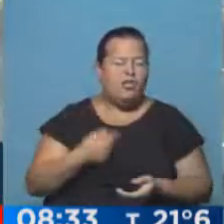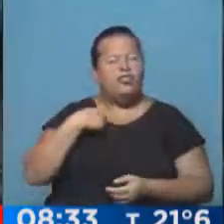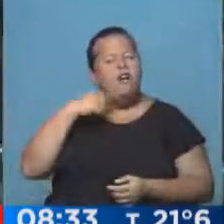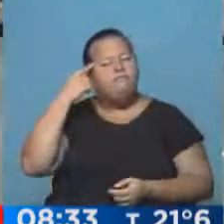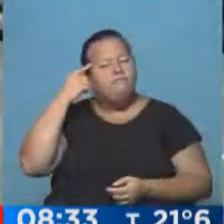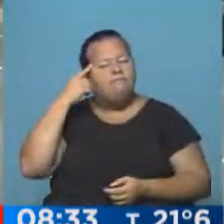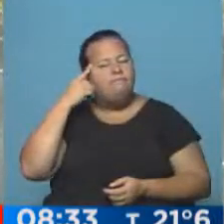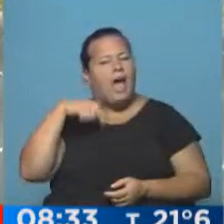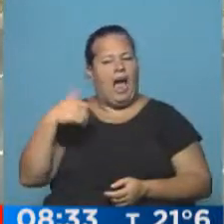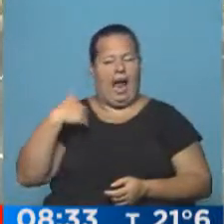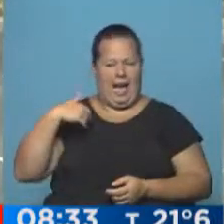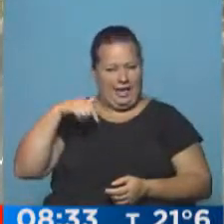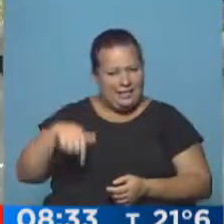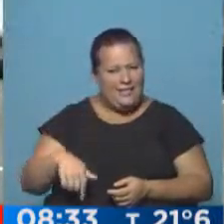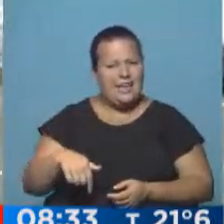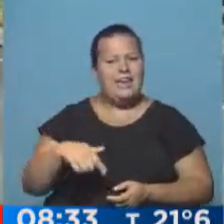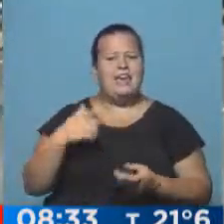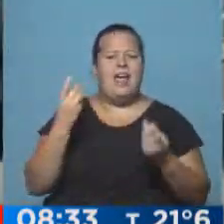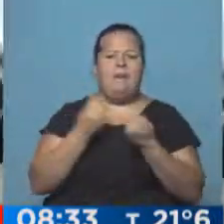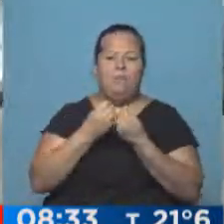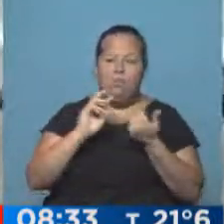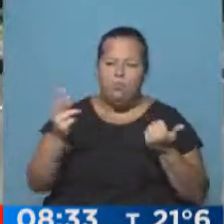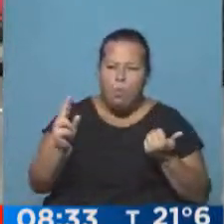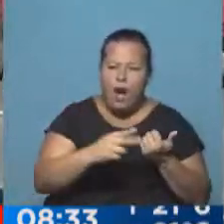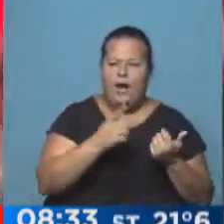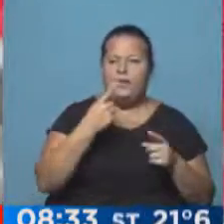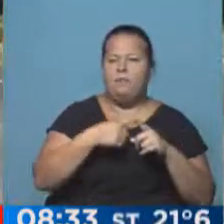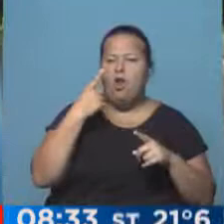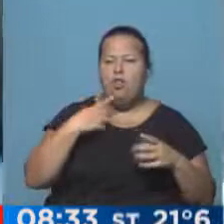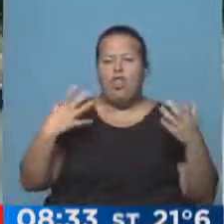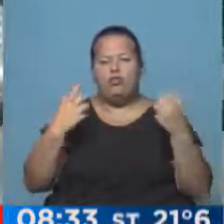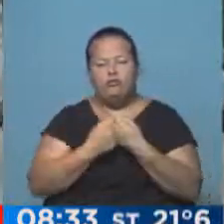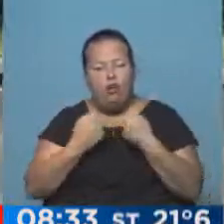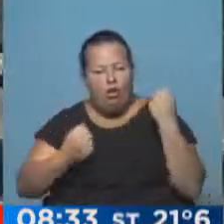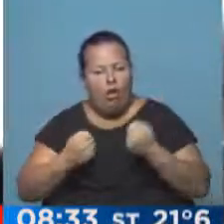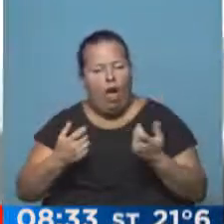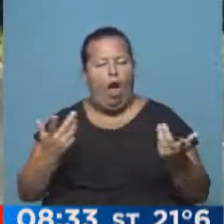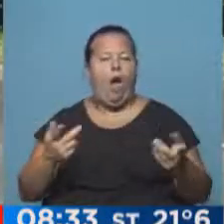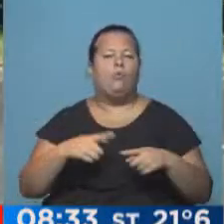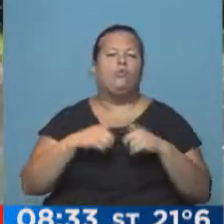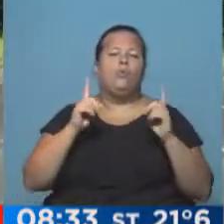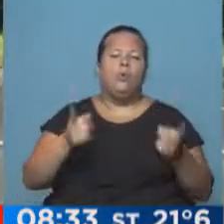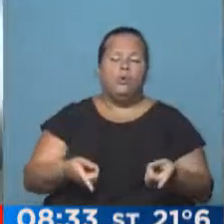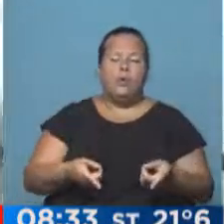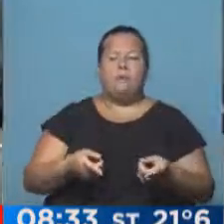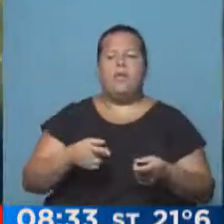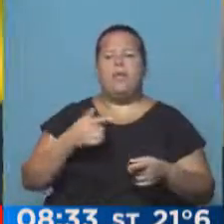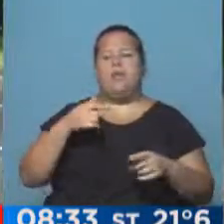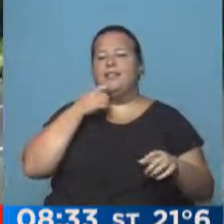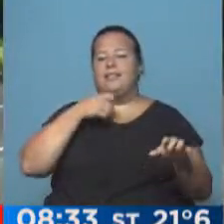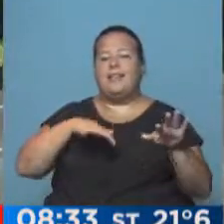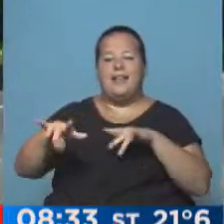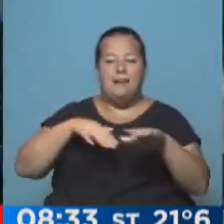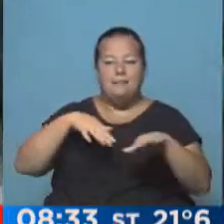que estaba pensando, ¿no? Que en un país como el nuestro, donde hay tantas muertes cada día por accidentes de tránsito, donde circular